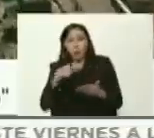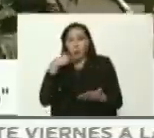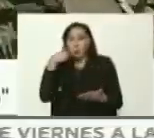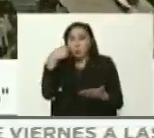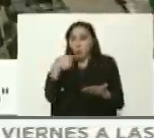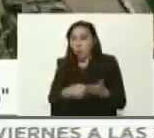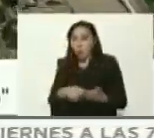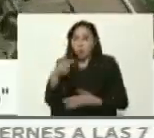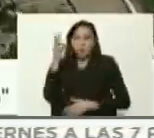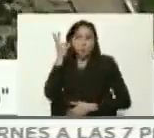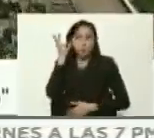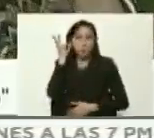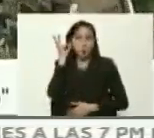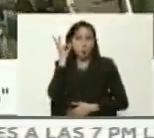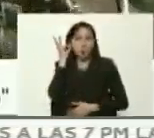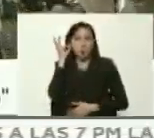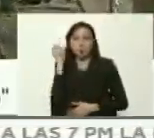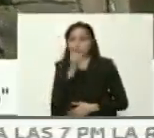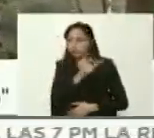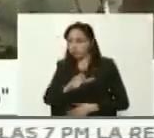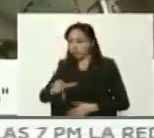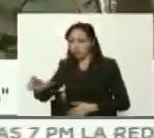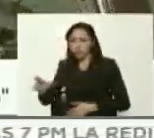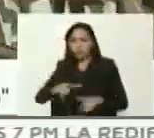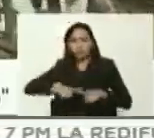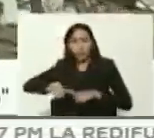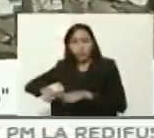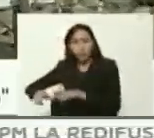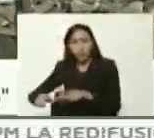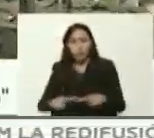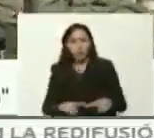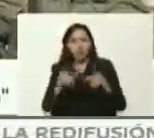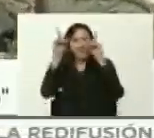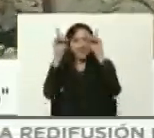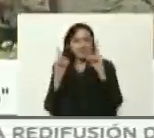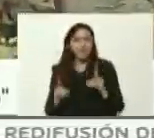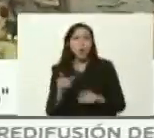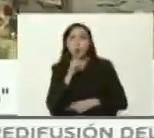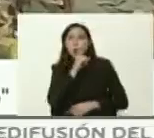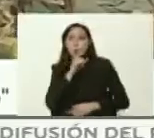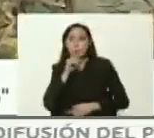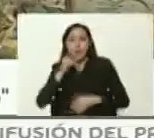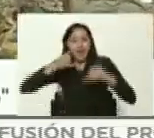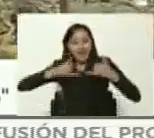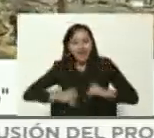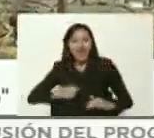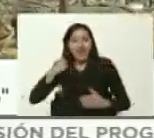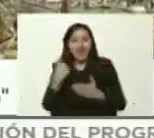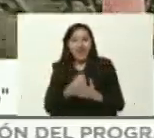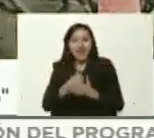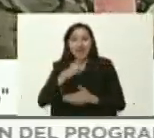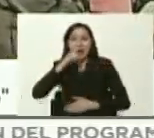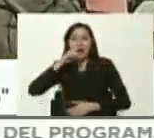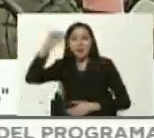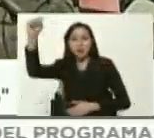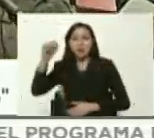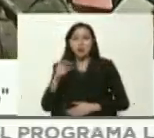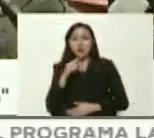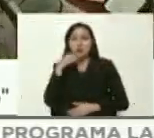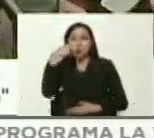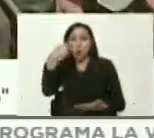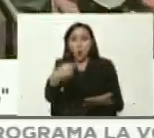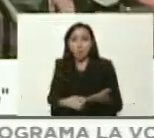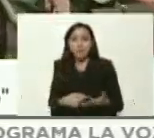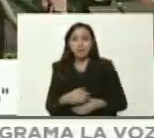estas mujeres guerreras de aquí de este sector decidieron poner el nombre de las hijas guerreras de Maduro para